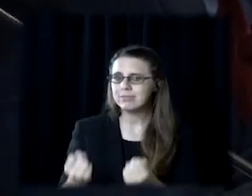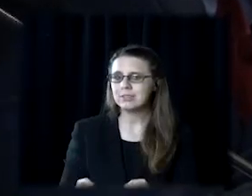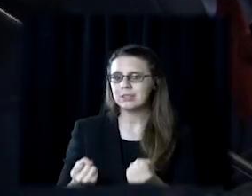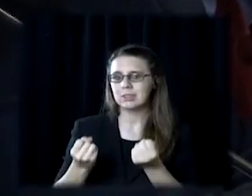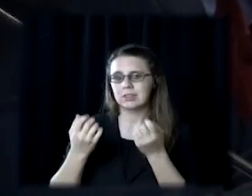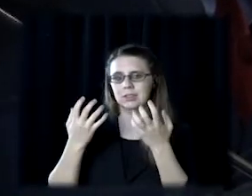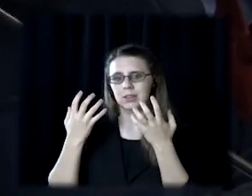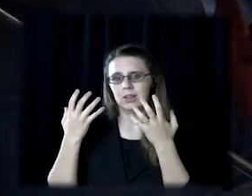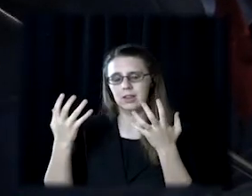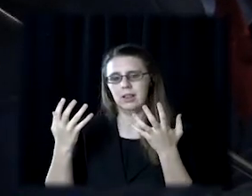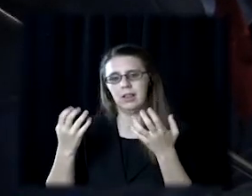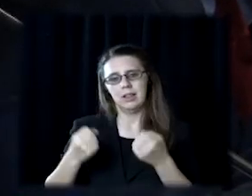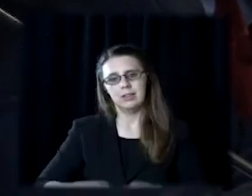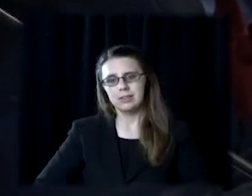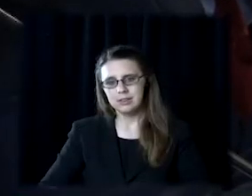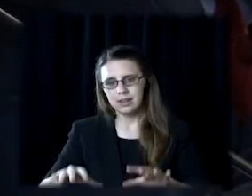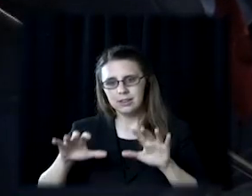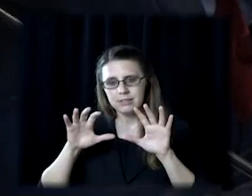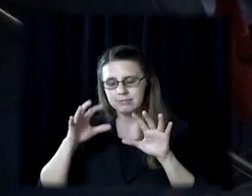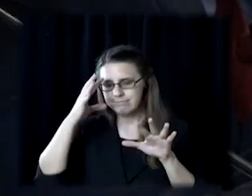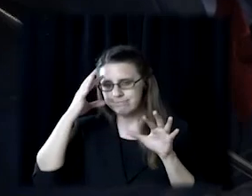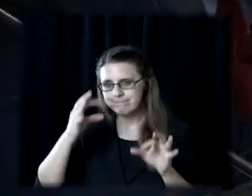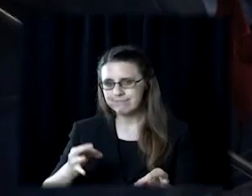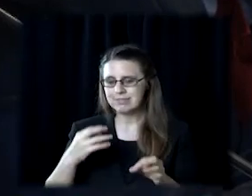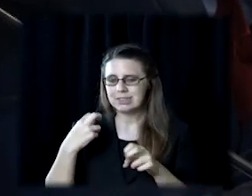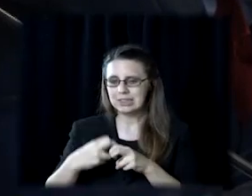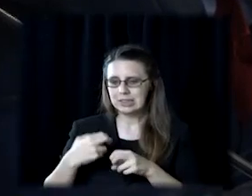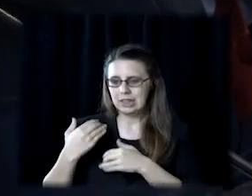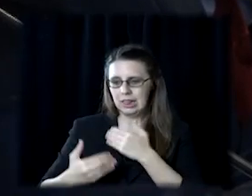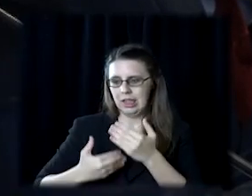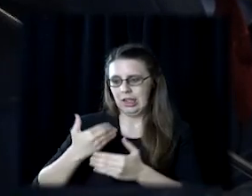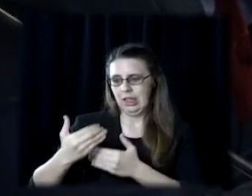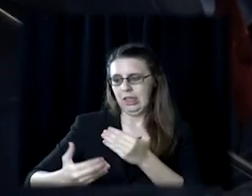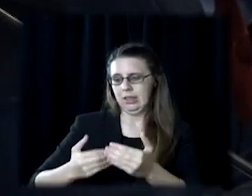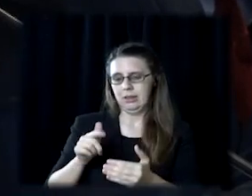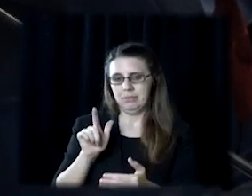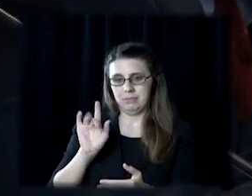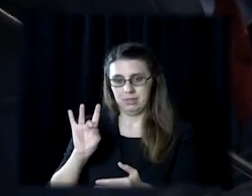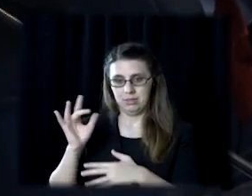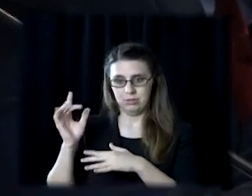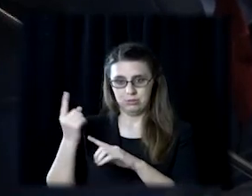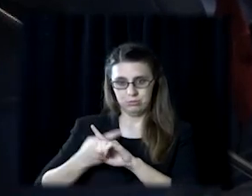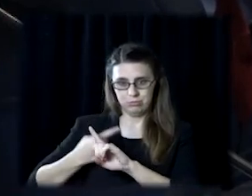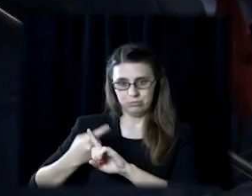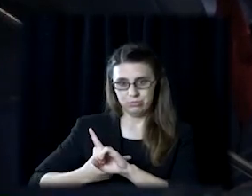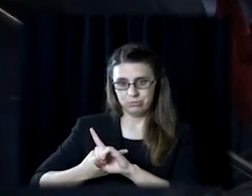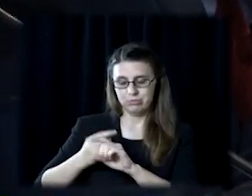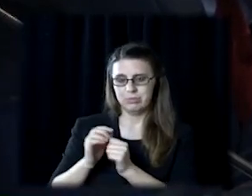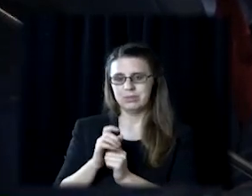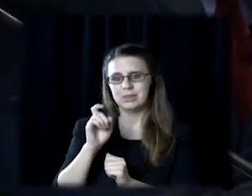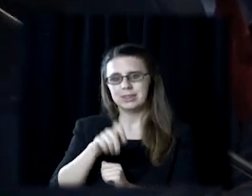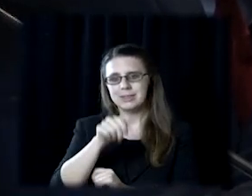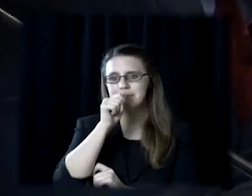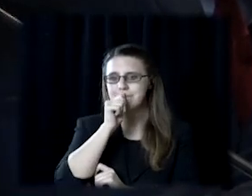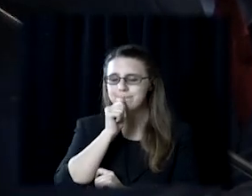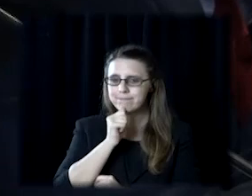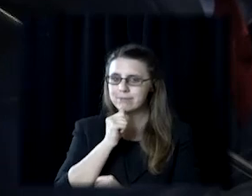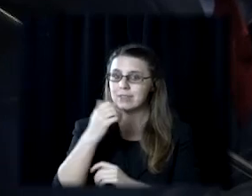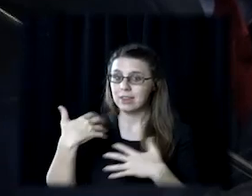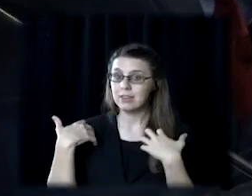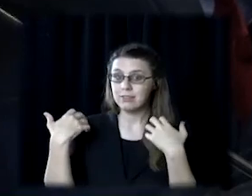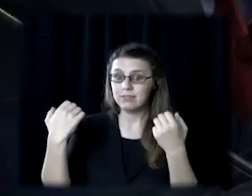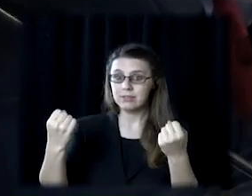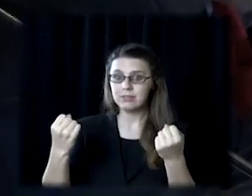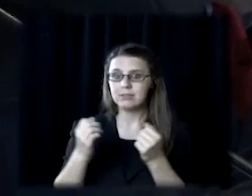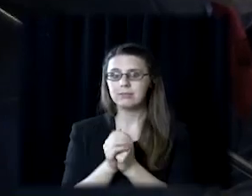través de sacrificios y decisiones difíciles en los últimos 28 meses. Continuar este progreso requiere paciencia y valentía. Debemos